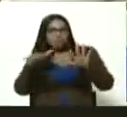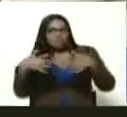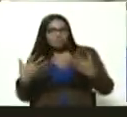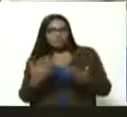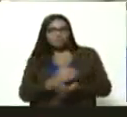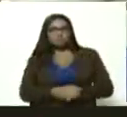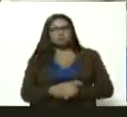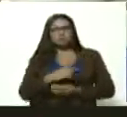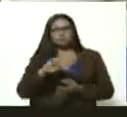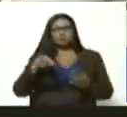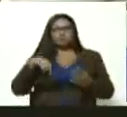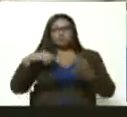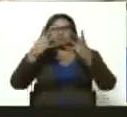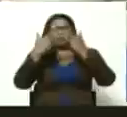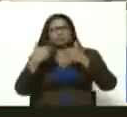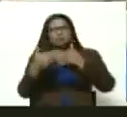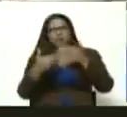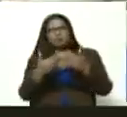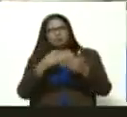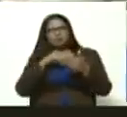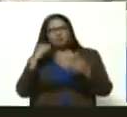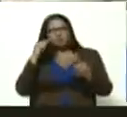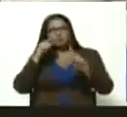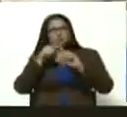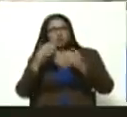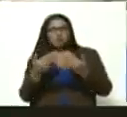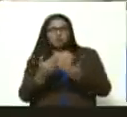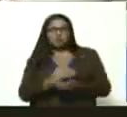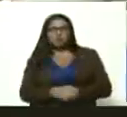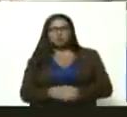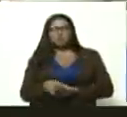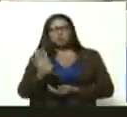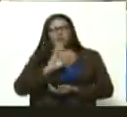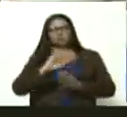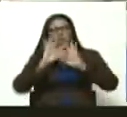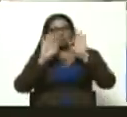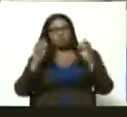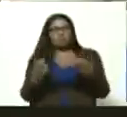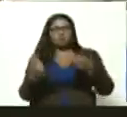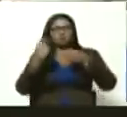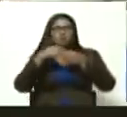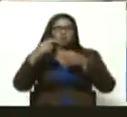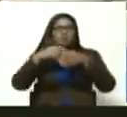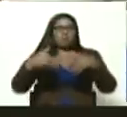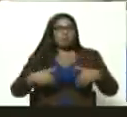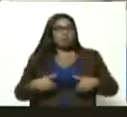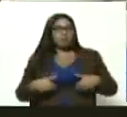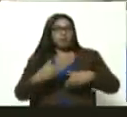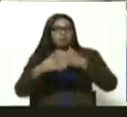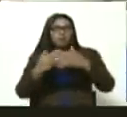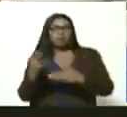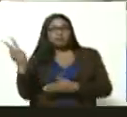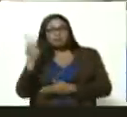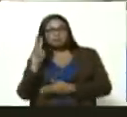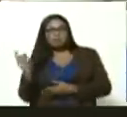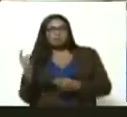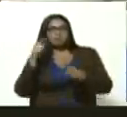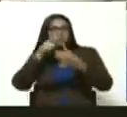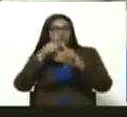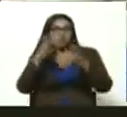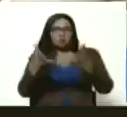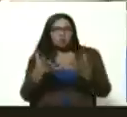empresarios que han estado sumando el esfuerzo de venezuela y de irán para lograr